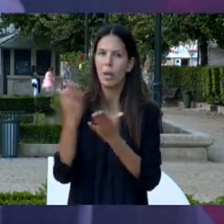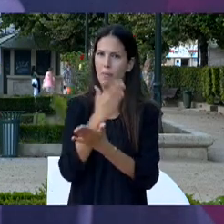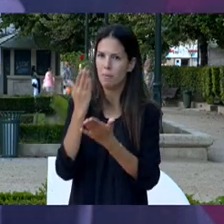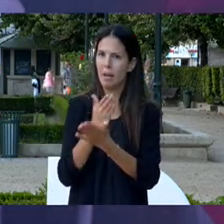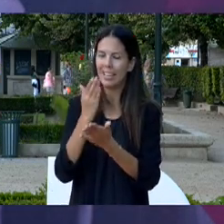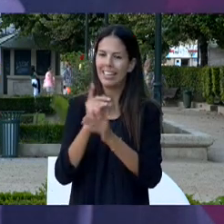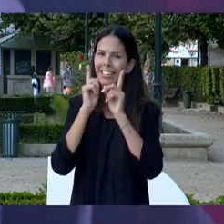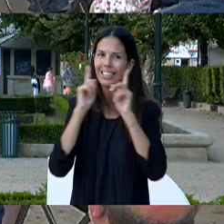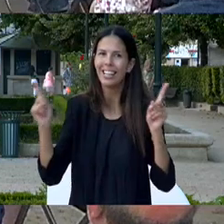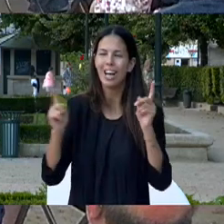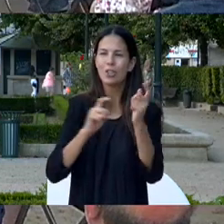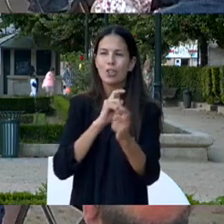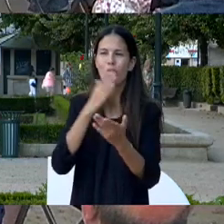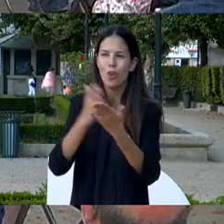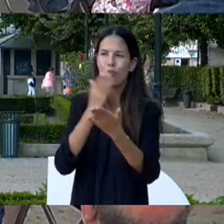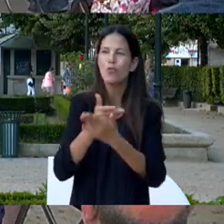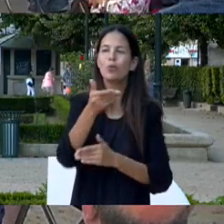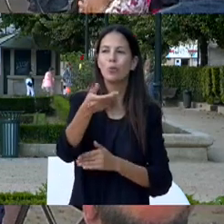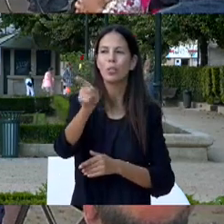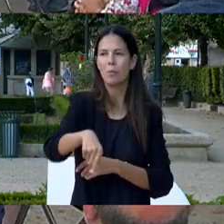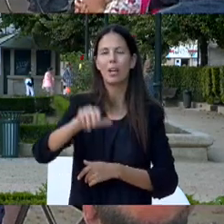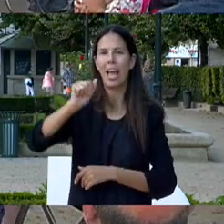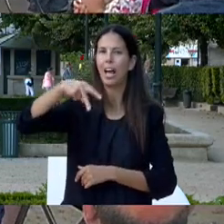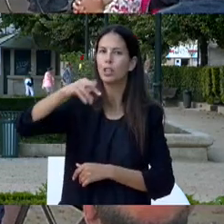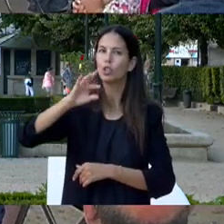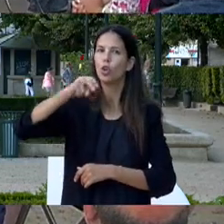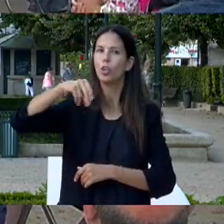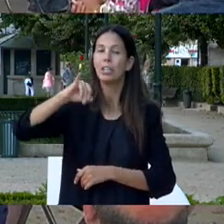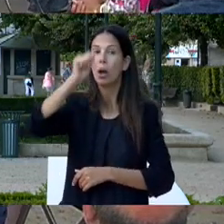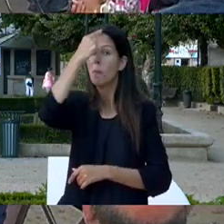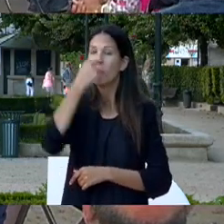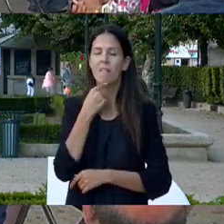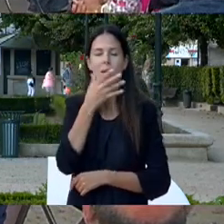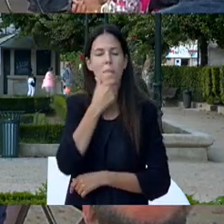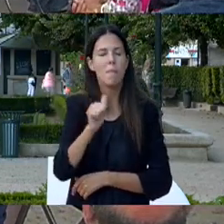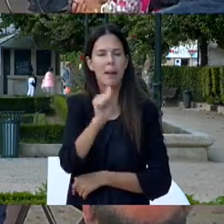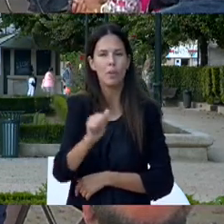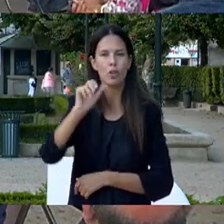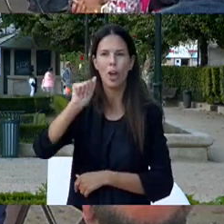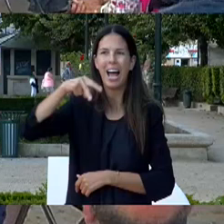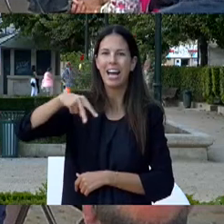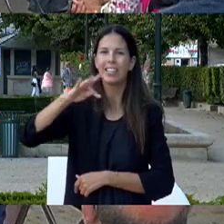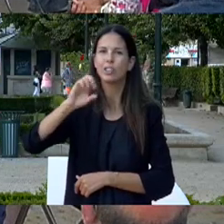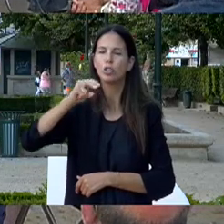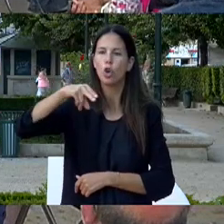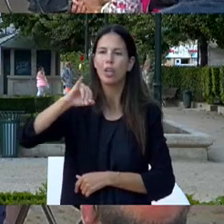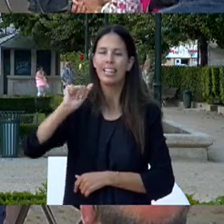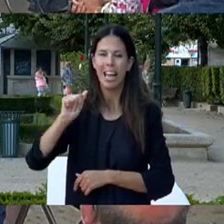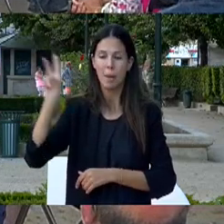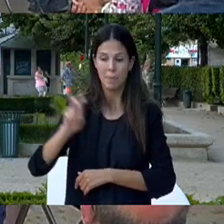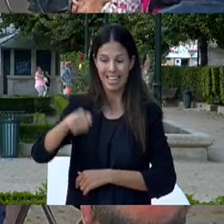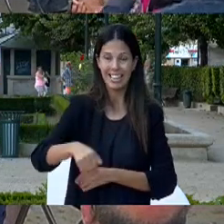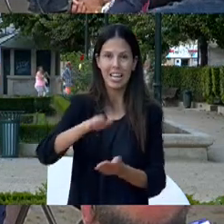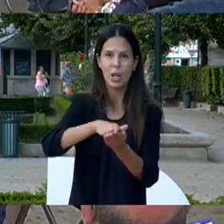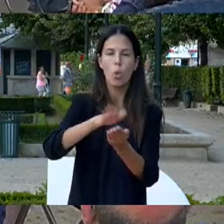nova edición, eu aposto por Antonia, porque vamos, é un perfil maravilloso, porque Antonia chega aquí a Redondela